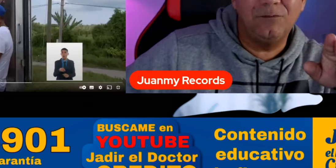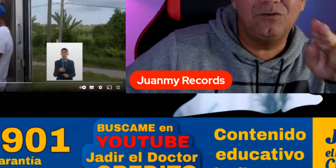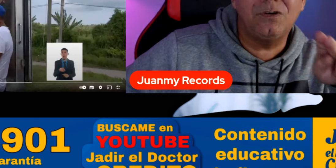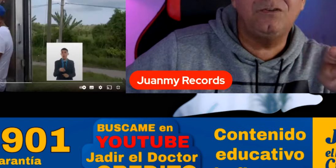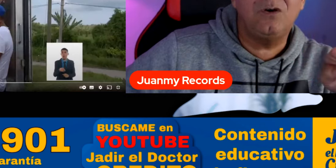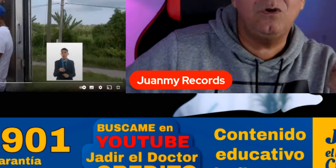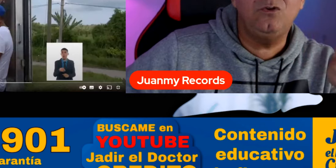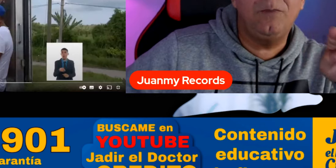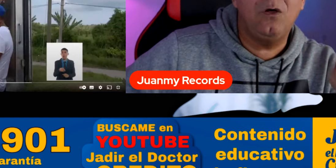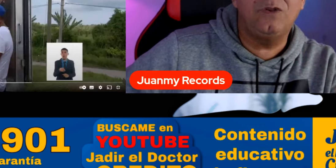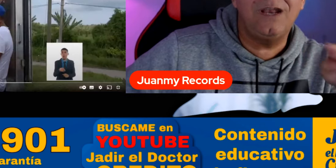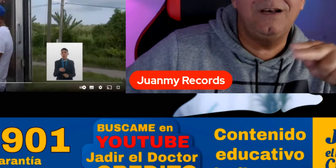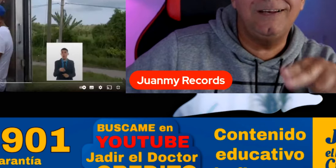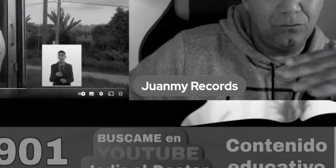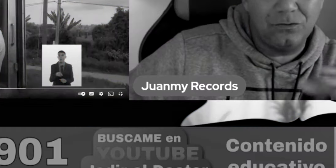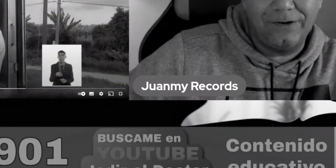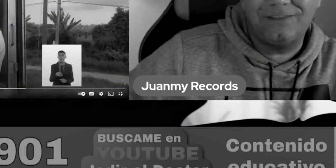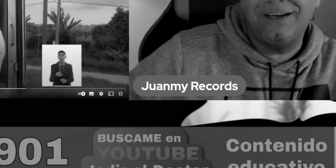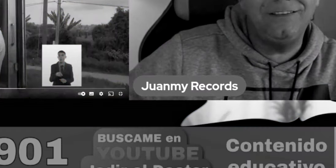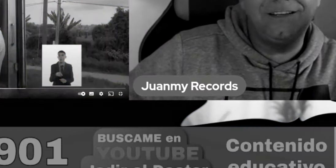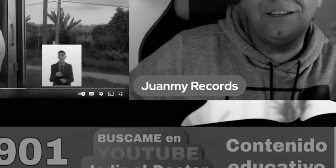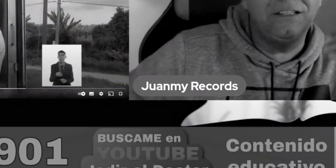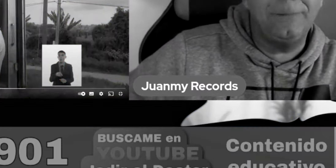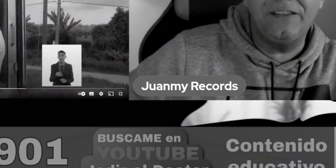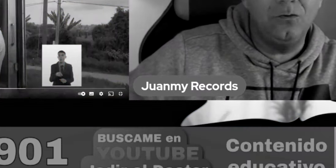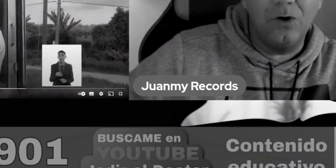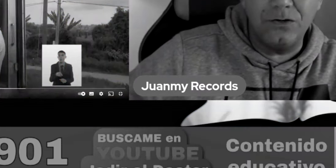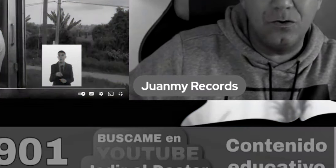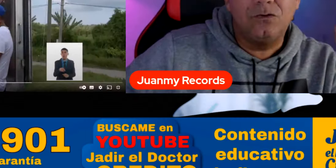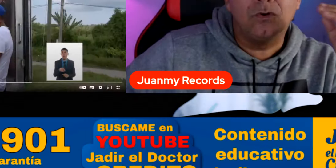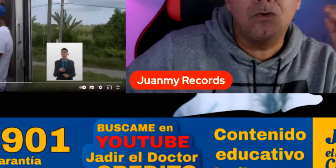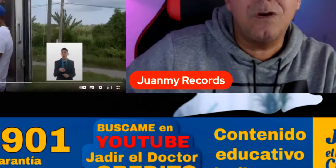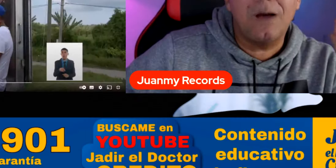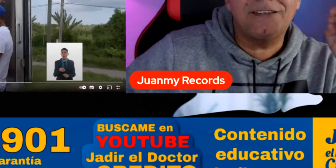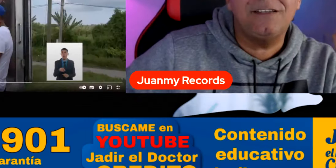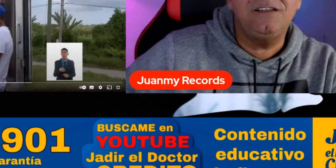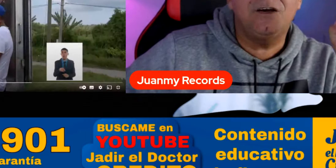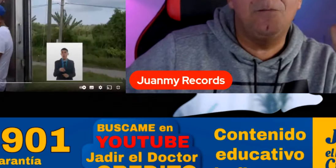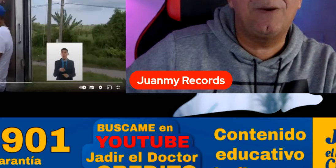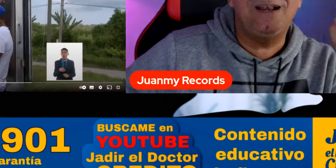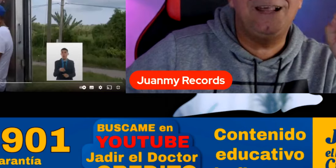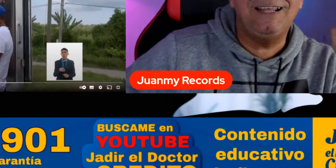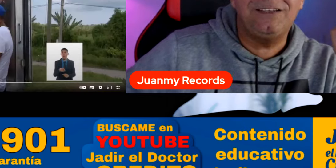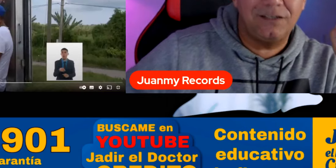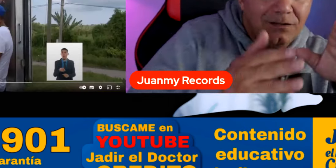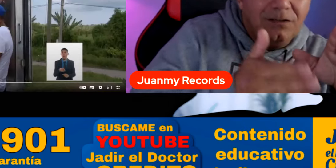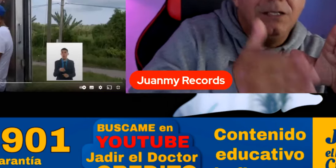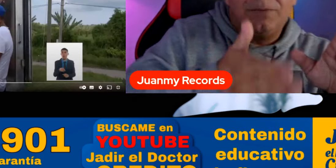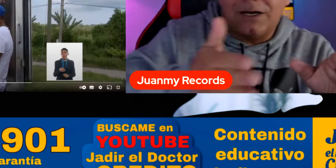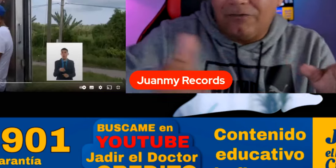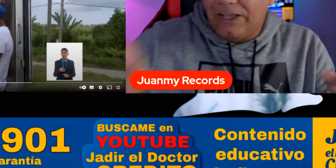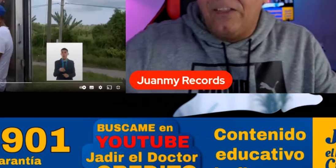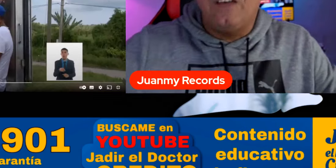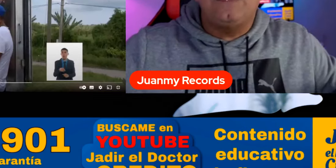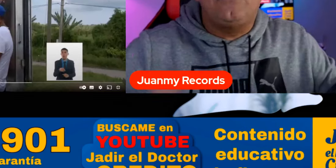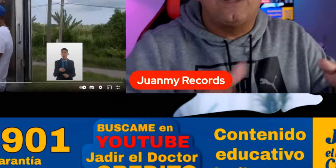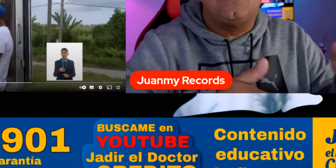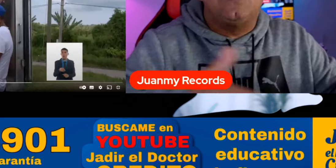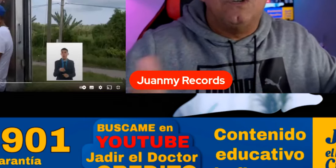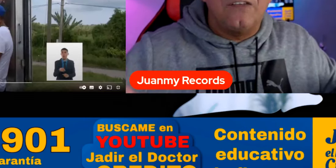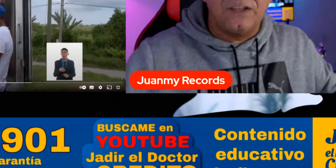Se pusieron de acuerdo para donarle. Tú sabes que esta gente andan de pedigüeño. No son capaces ni de comprar la leche, ni para